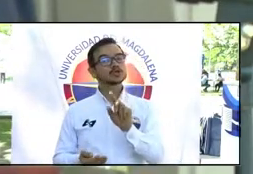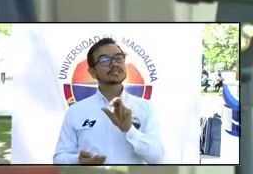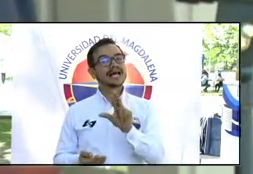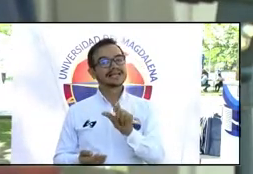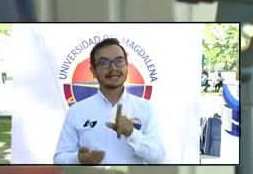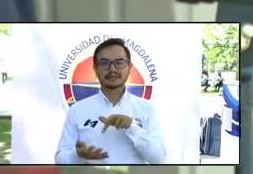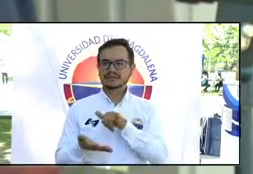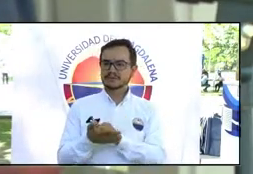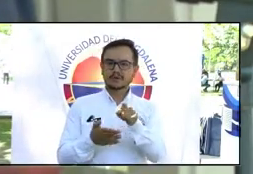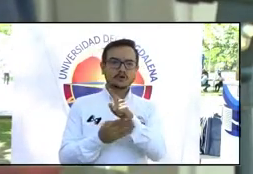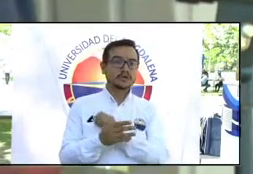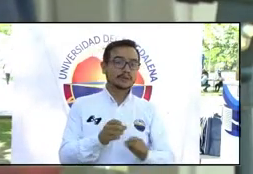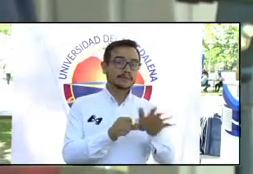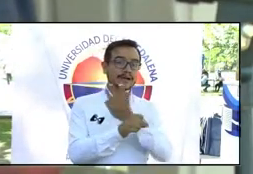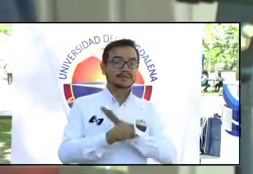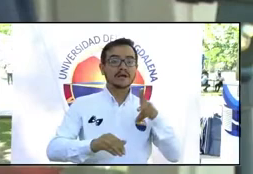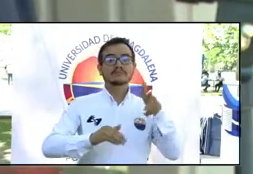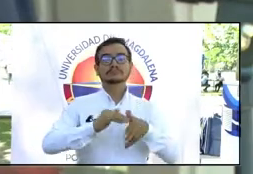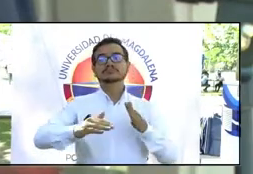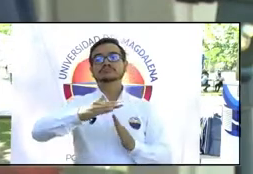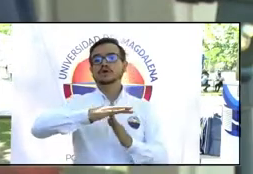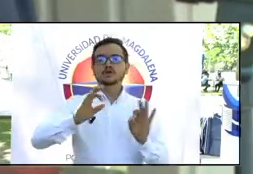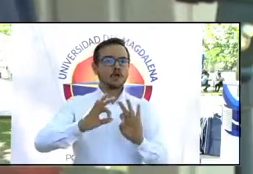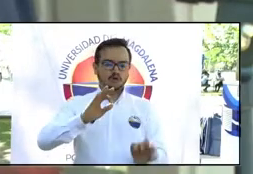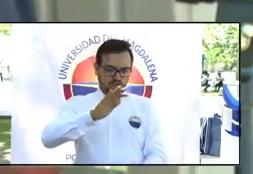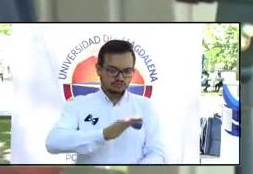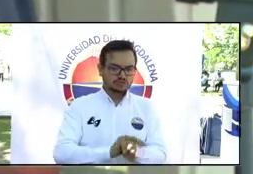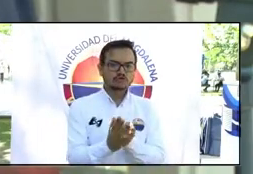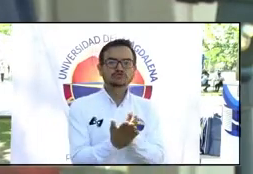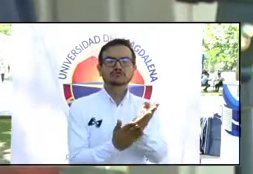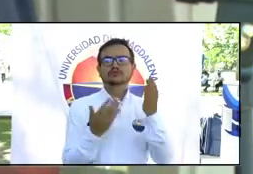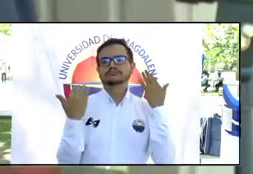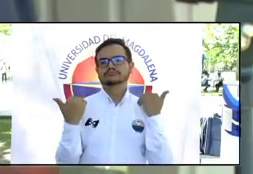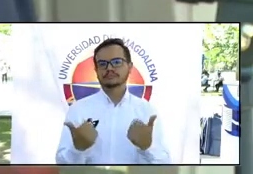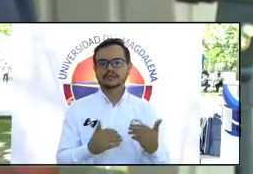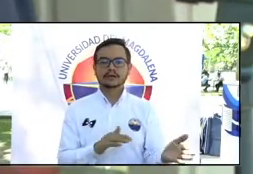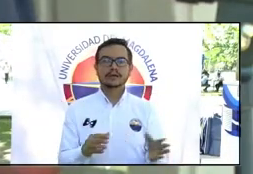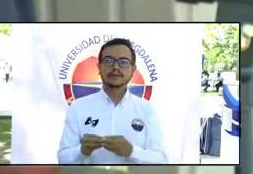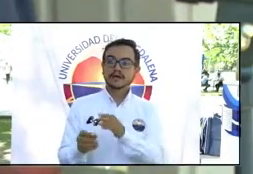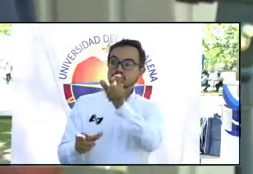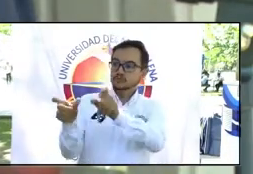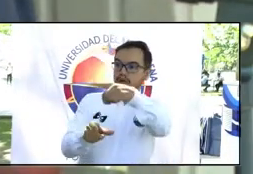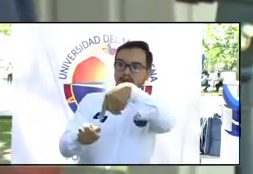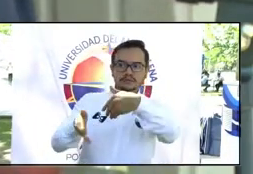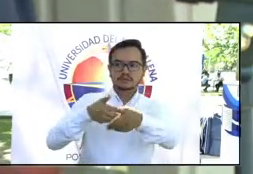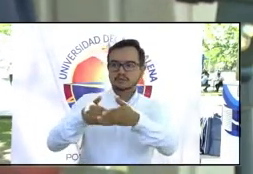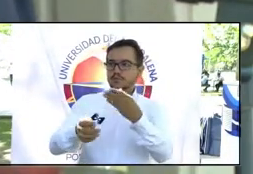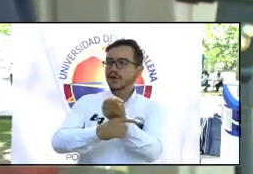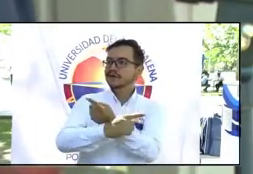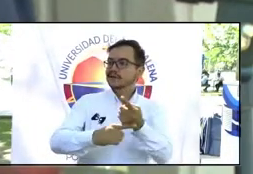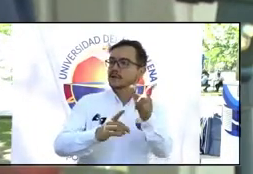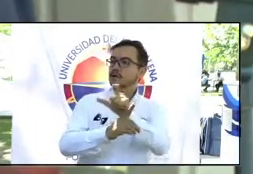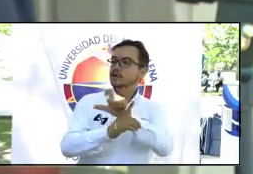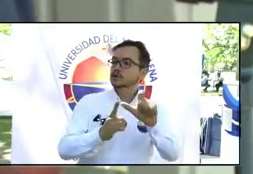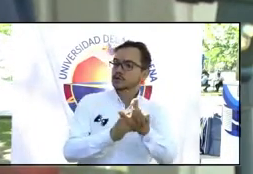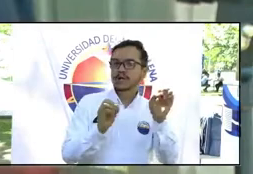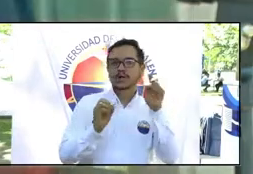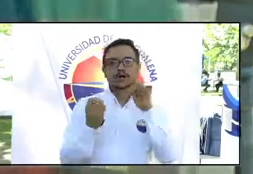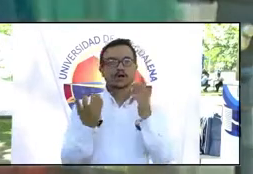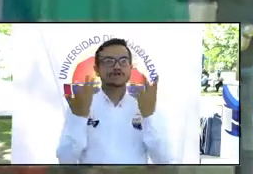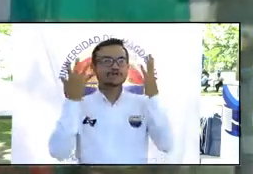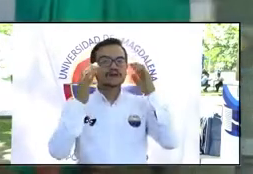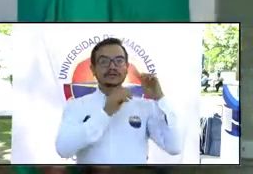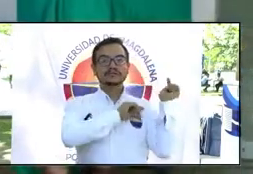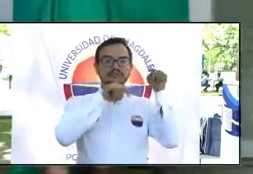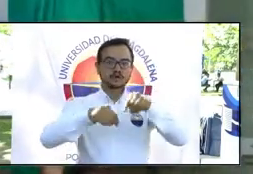pandemia, por demostrarnos que se podía seguir haciendo. Muchas gracias a ustedes por no parar a pesar de la Semana Cultural, a pesar del Festival del Retorno, seguir